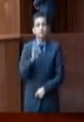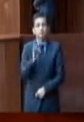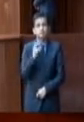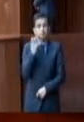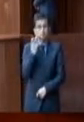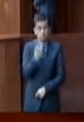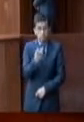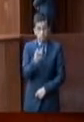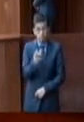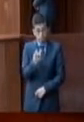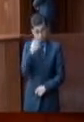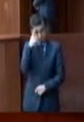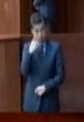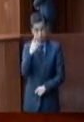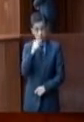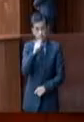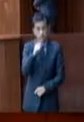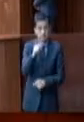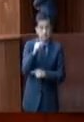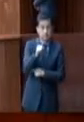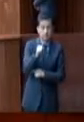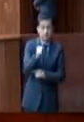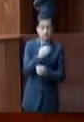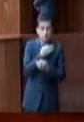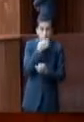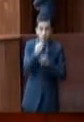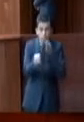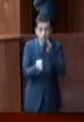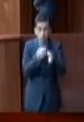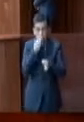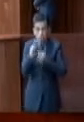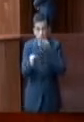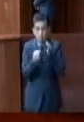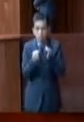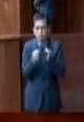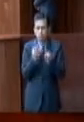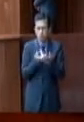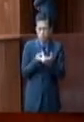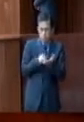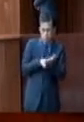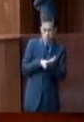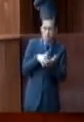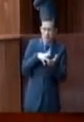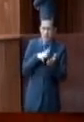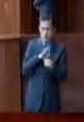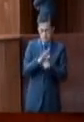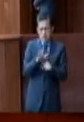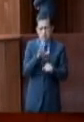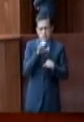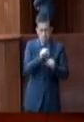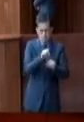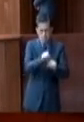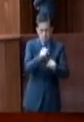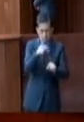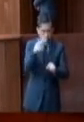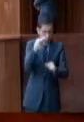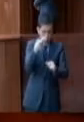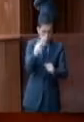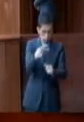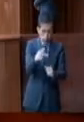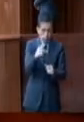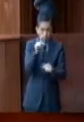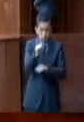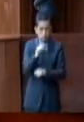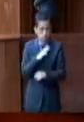sindicales además de transmitir logros sindicales que eso está totalmente permitido y